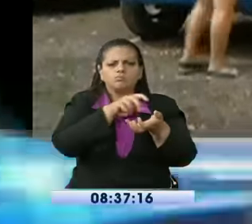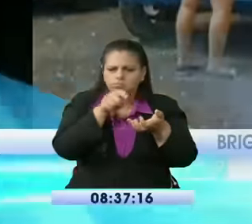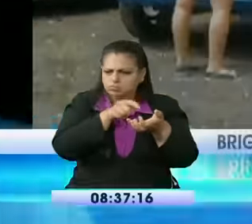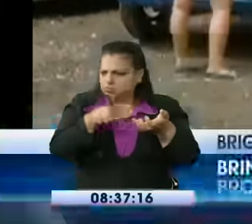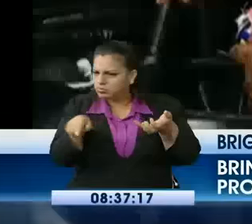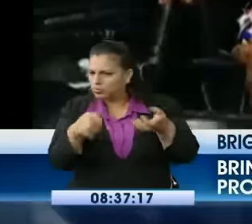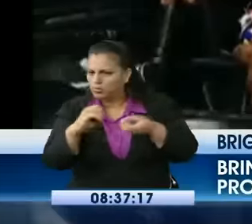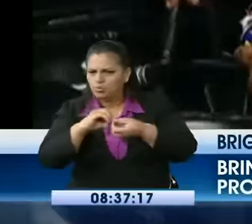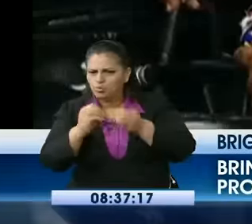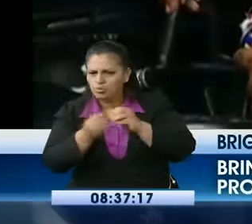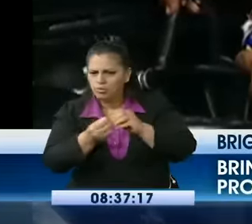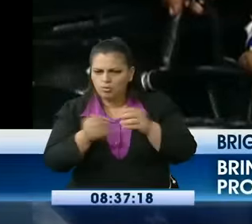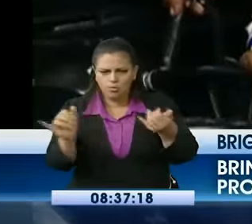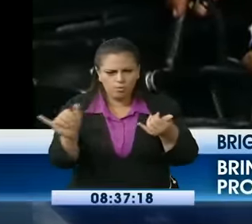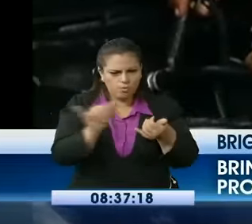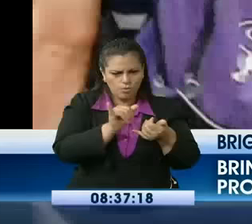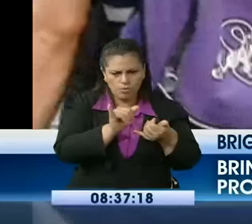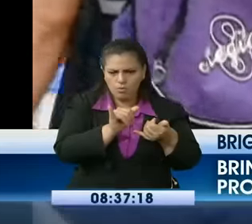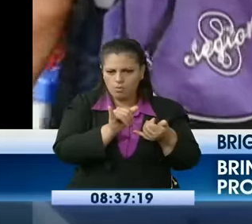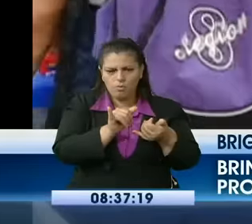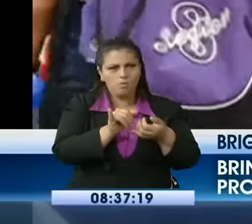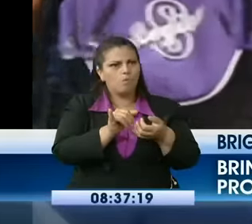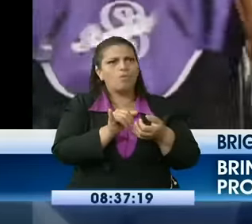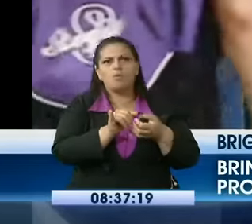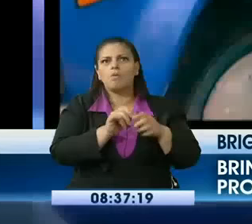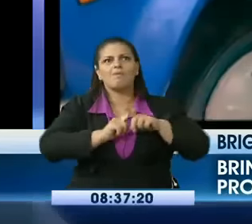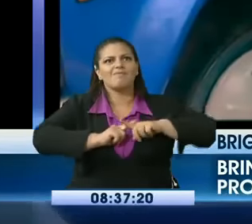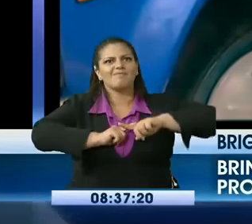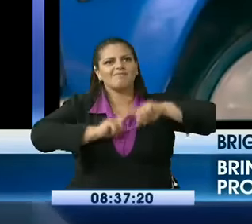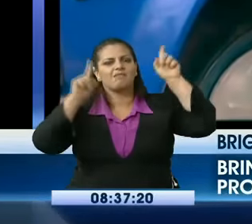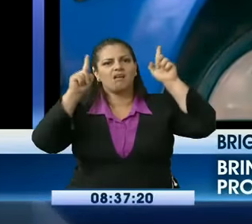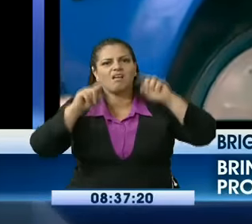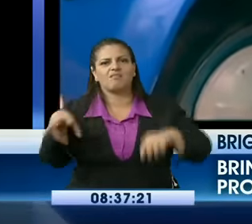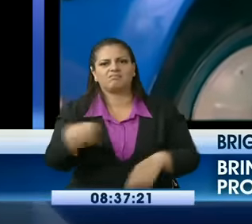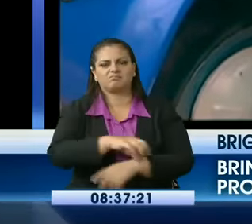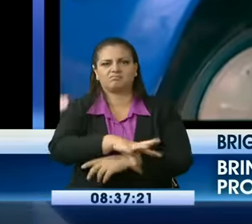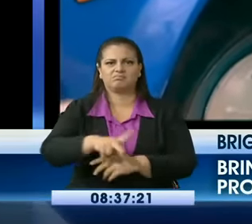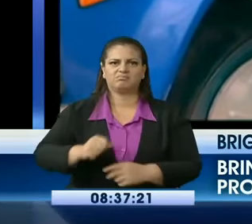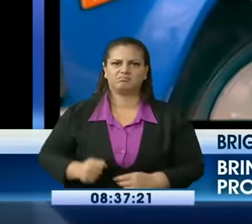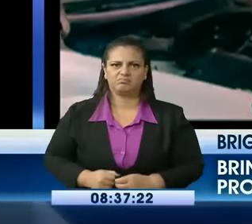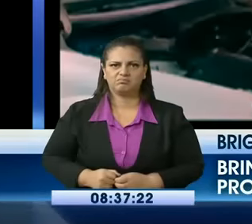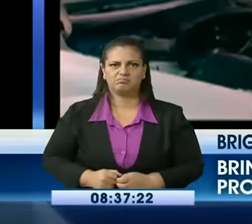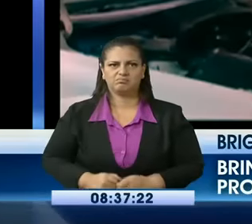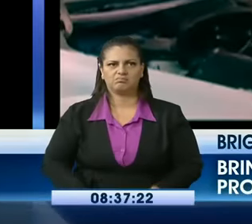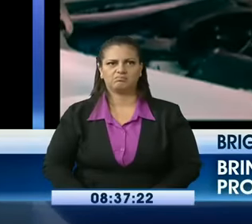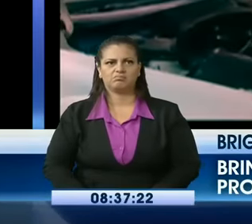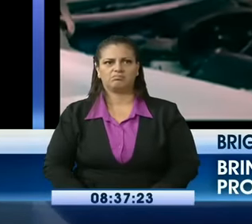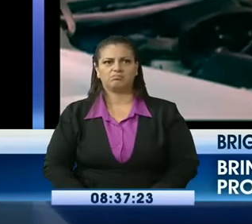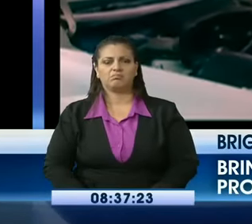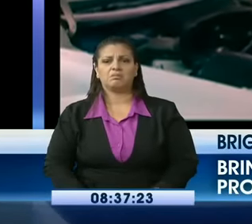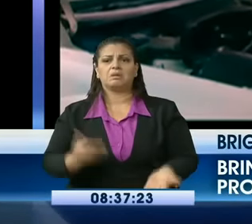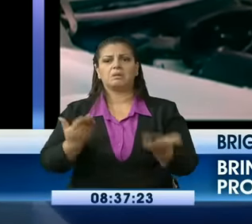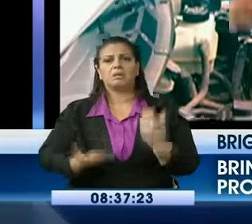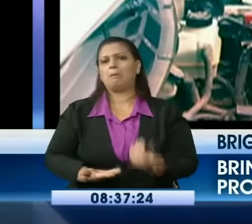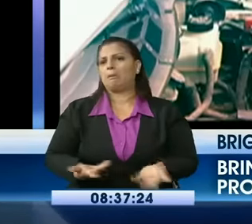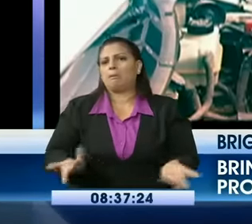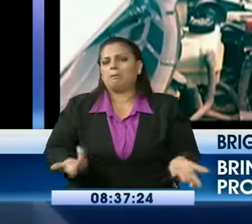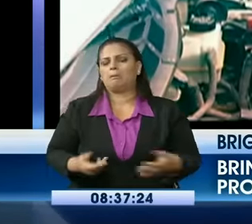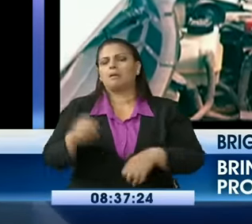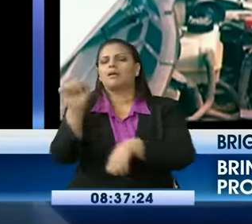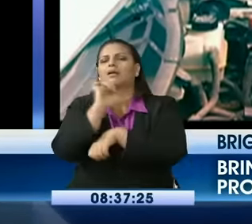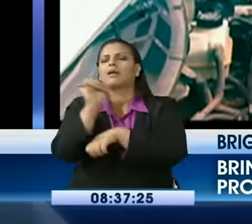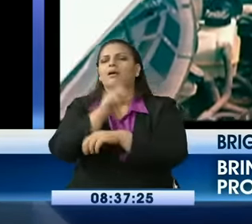que antes de comprar pasen por el laboratorio de criminalística. No se sorprenda posteriormente que haya comprado un vehículo, en este caso clonado.